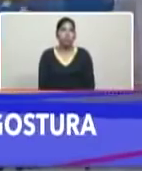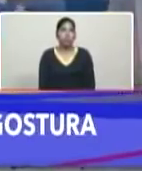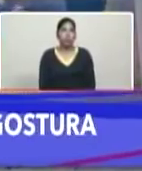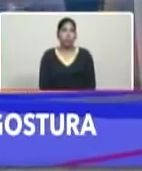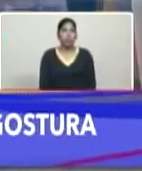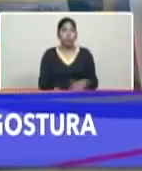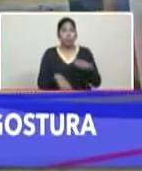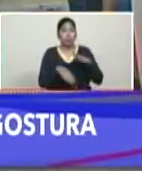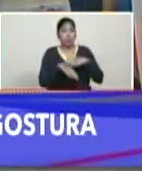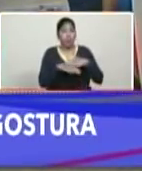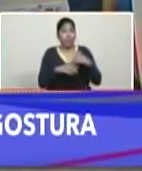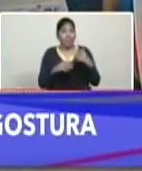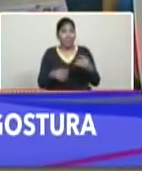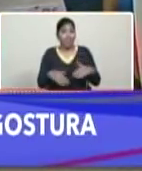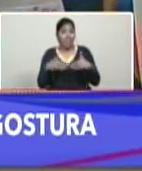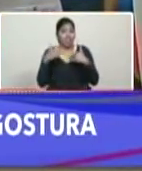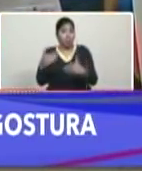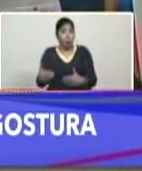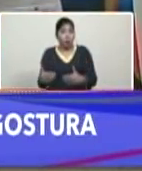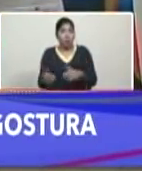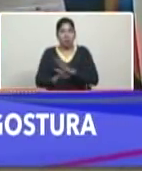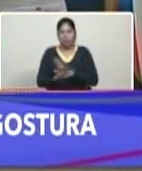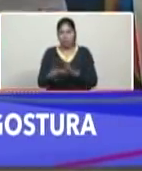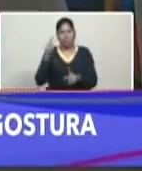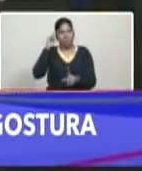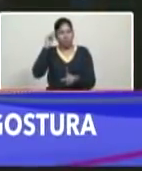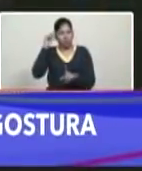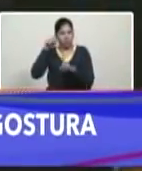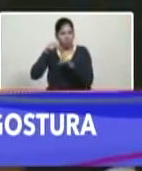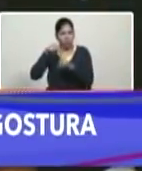Porque después de Angostura quedó trazado el plan.